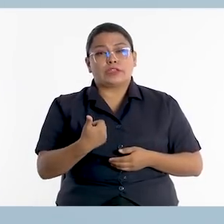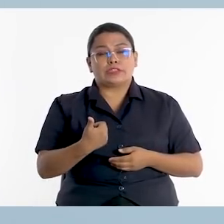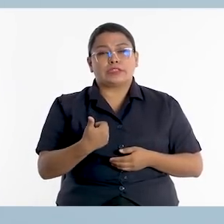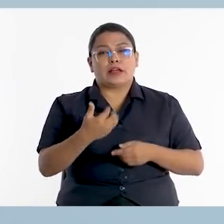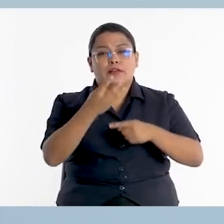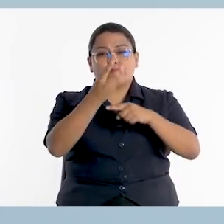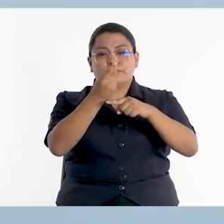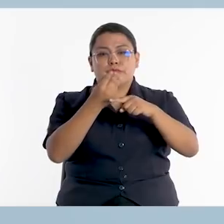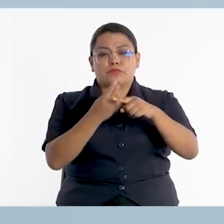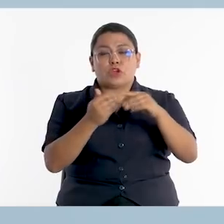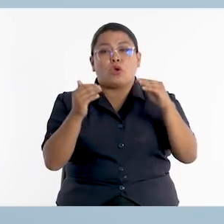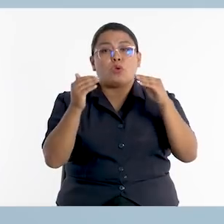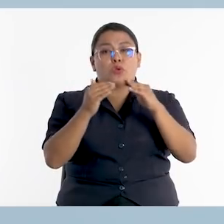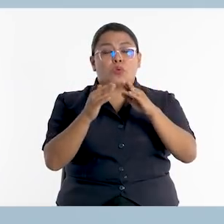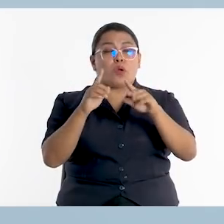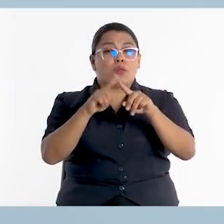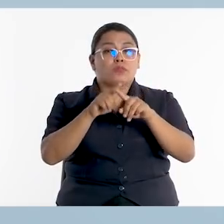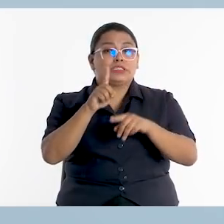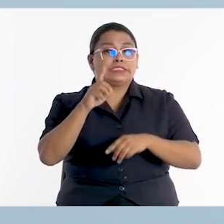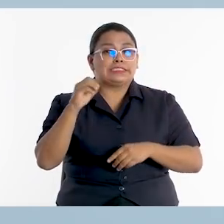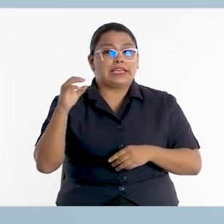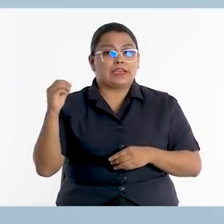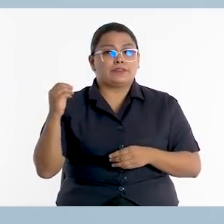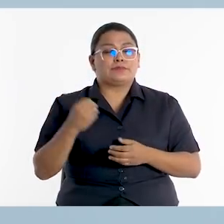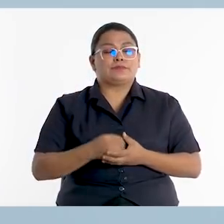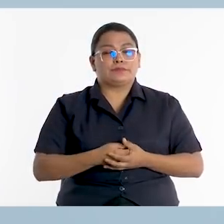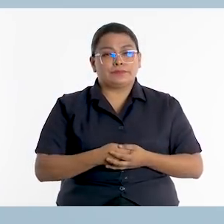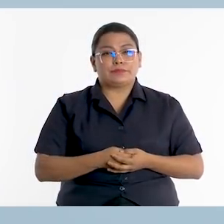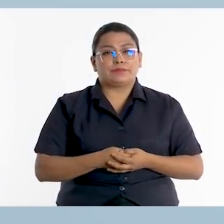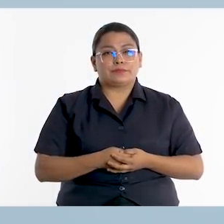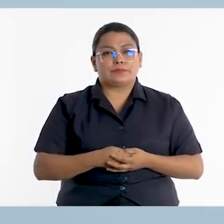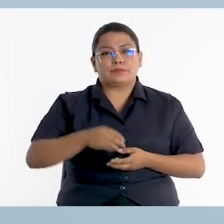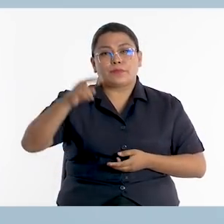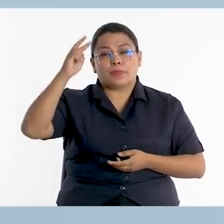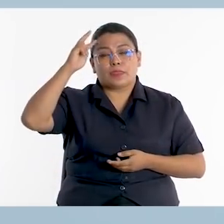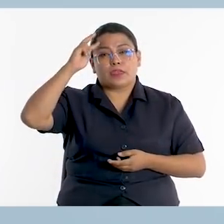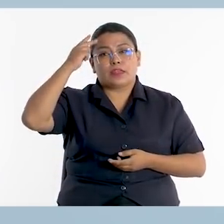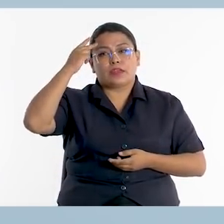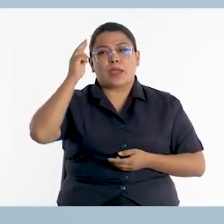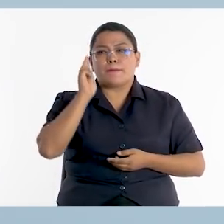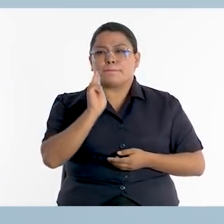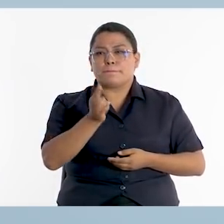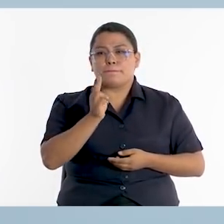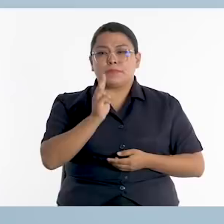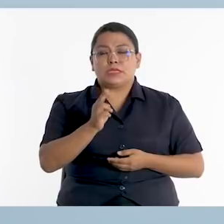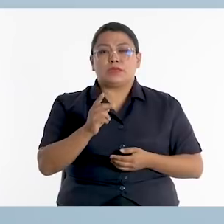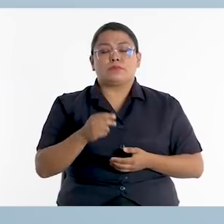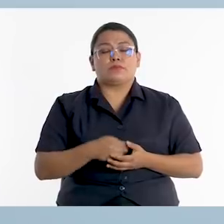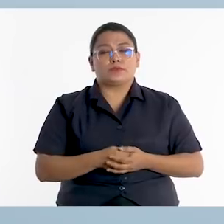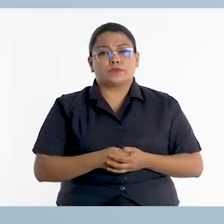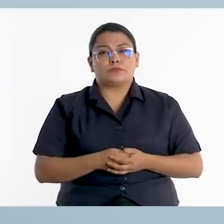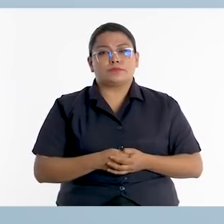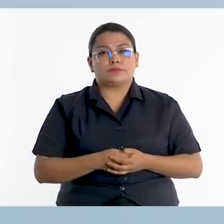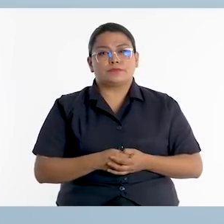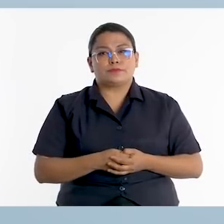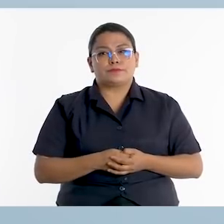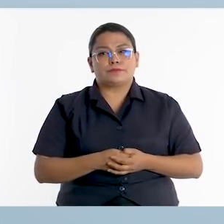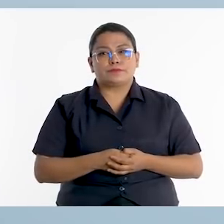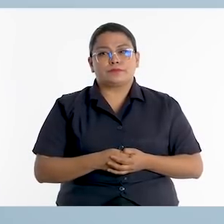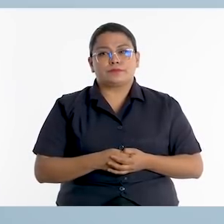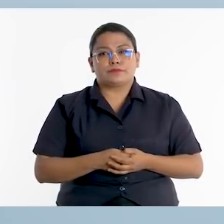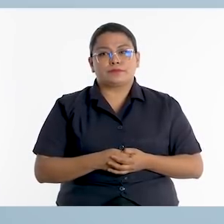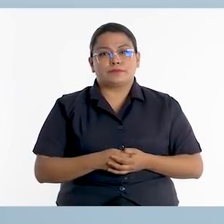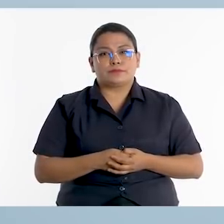otra fracción también tendría que multiplicarse por 100. Eso quiere decir que también tendría que afectar esta parte.